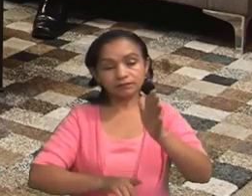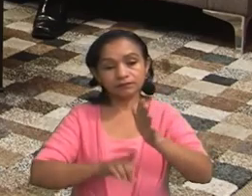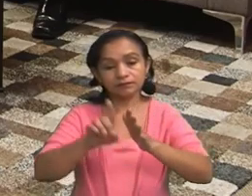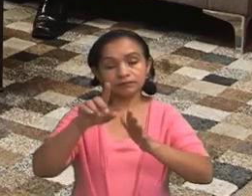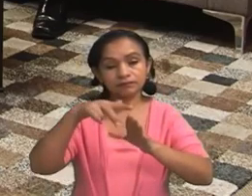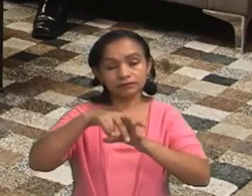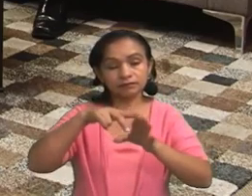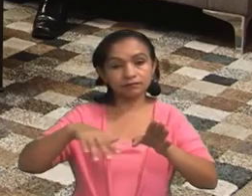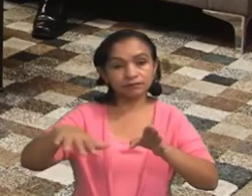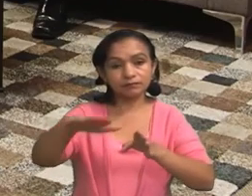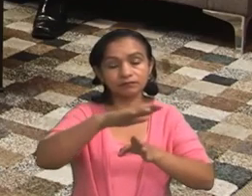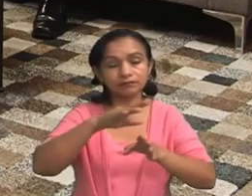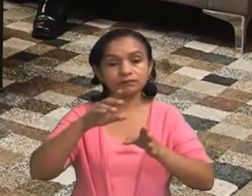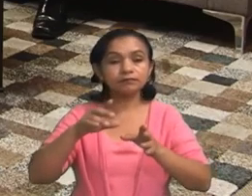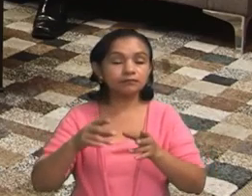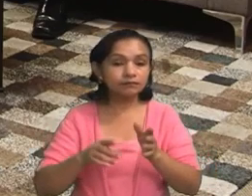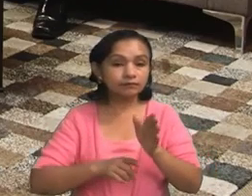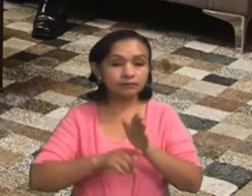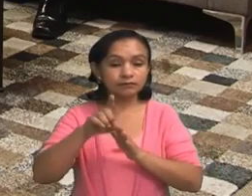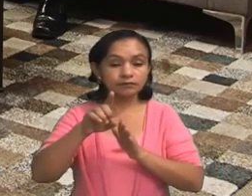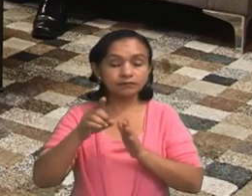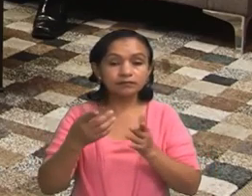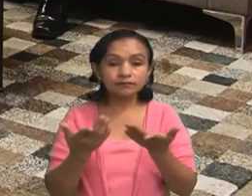o formación para el desarrollo rural.